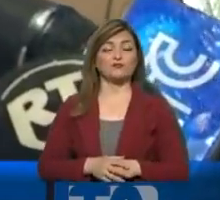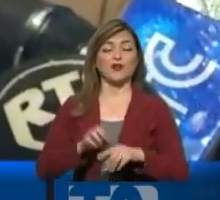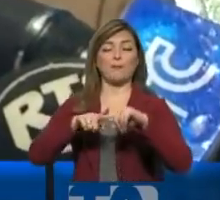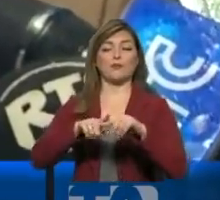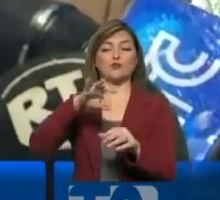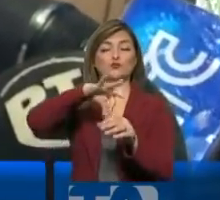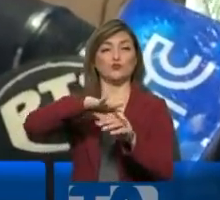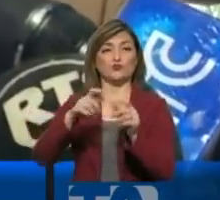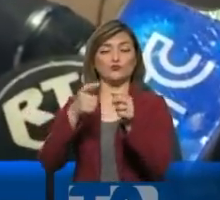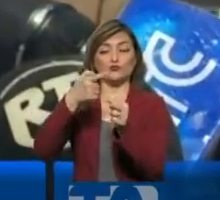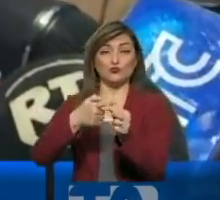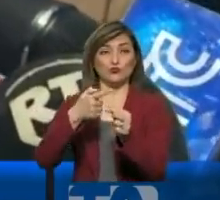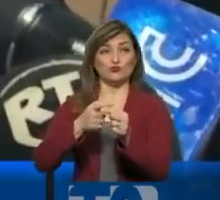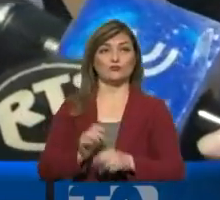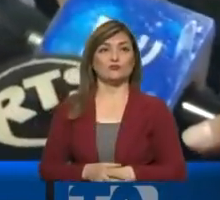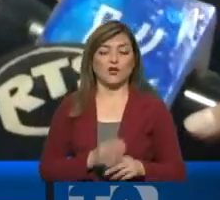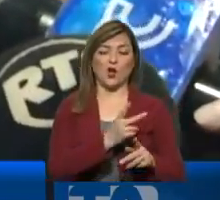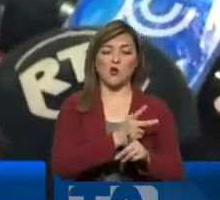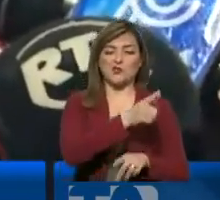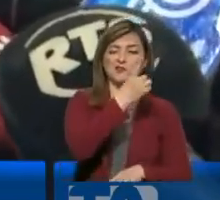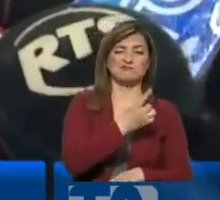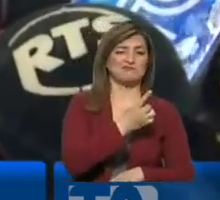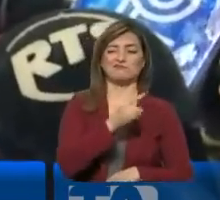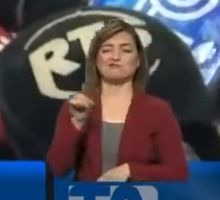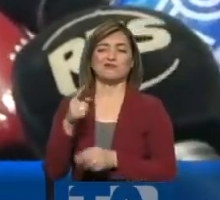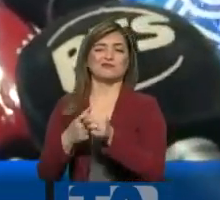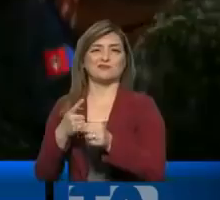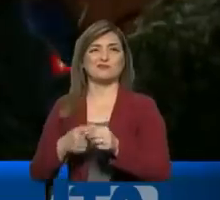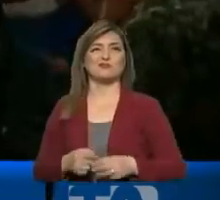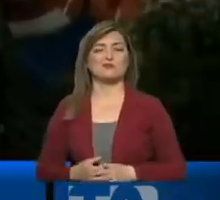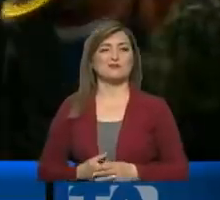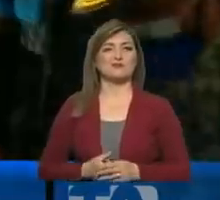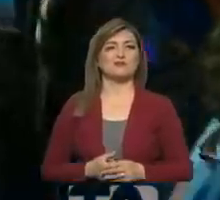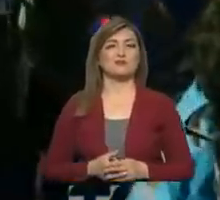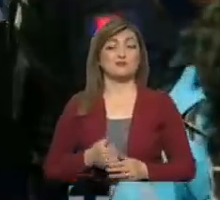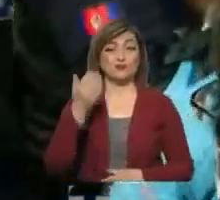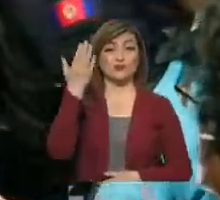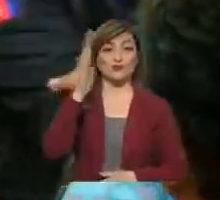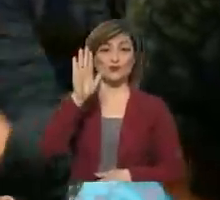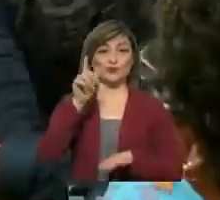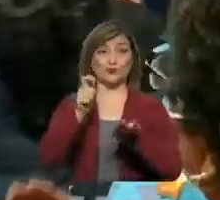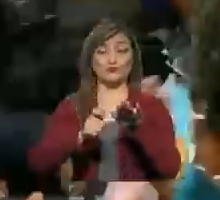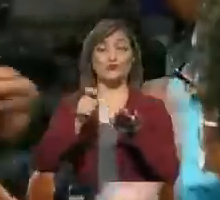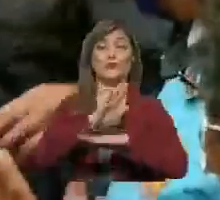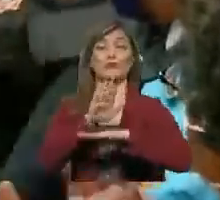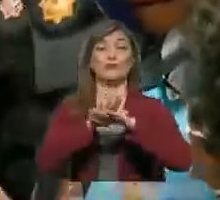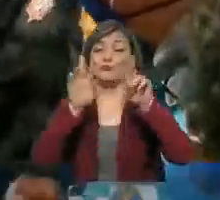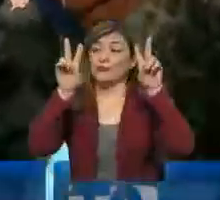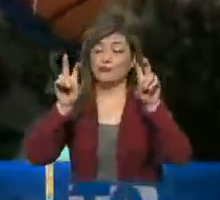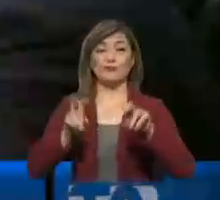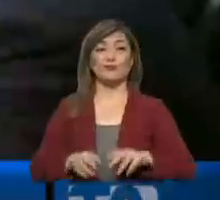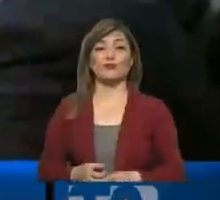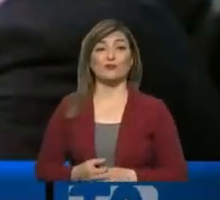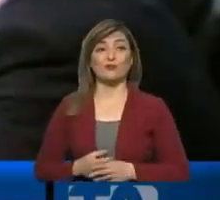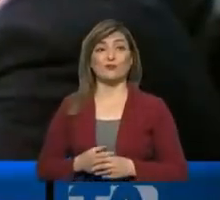los quiteños, no de los concejales, de quien depende el momento que estamos teniendo el día de hoy. Jorge Yunda y su abogado se pronunciaron tras el anuncio de